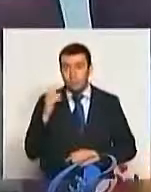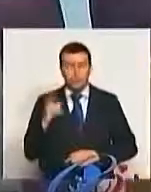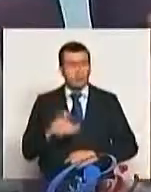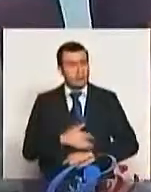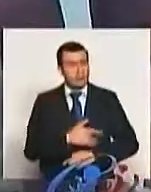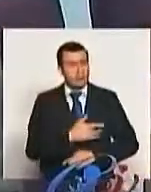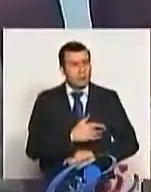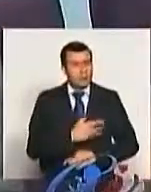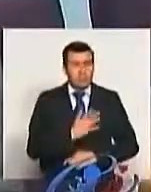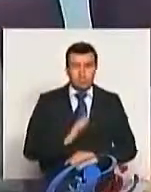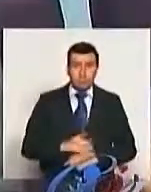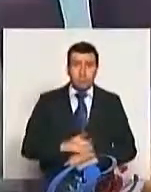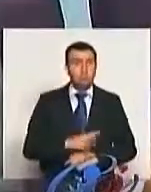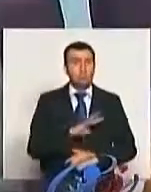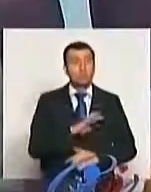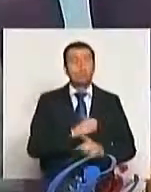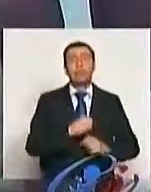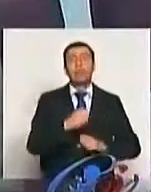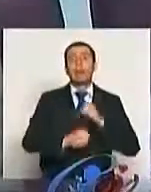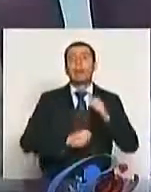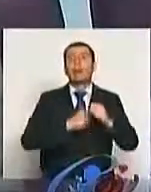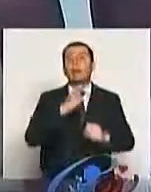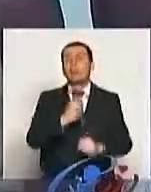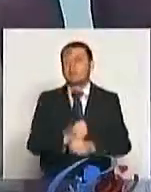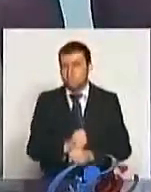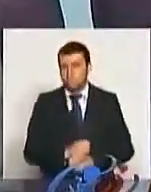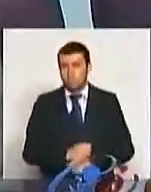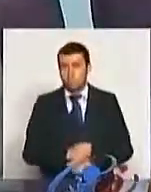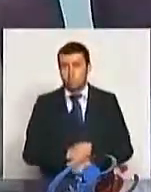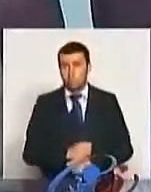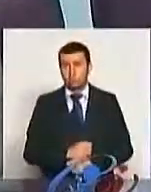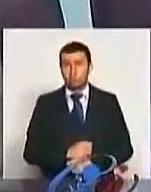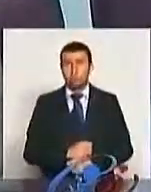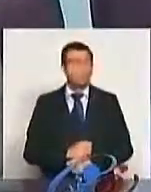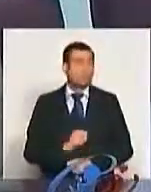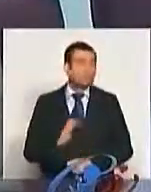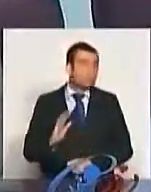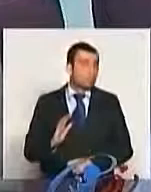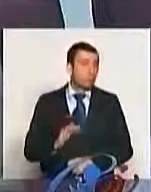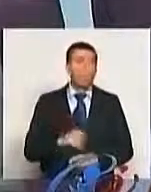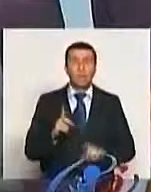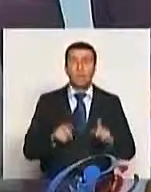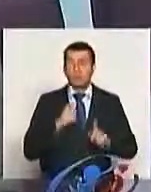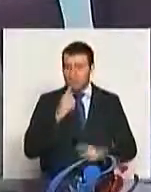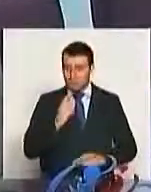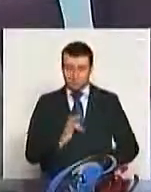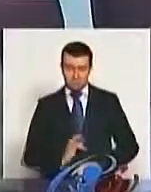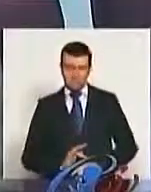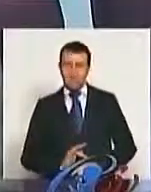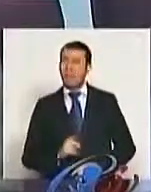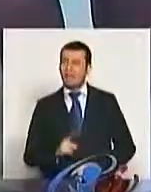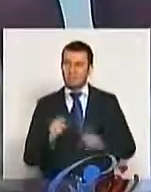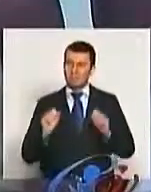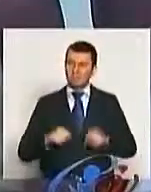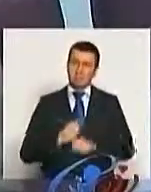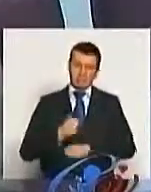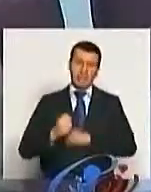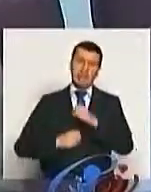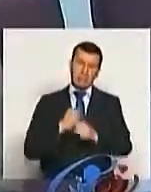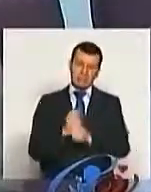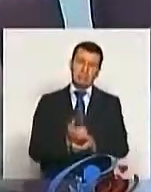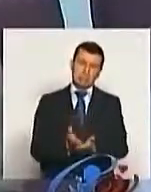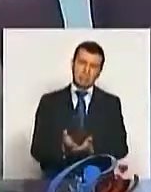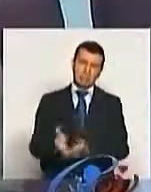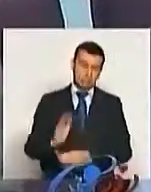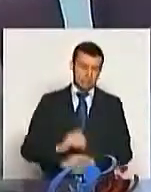sintomatología, 9 años, donde pues se suponía, porque muchos dispositivos dicen no lo pueden dejar tantos años, pero